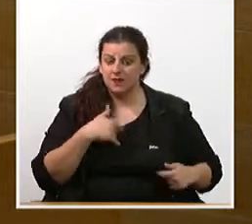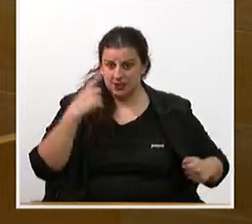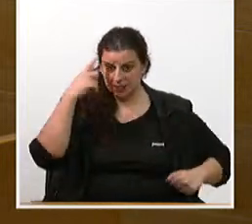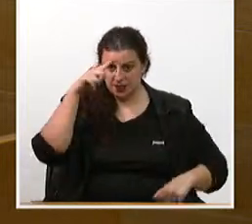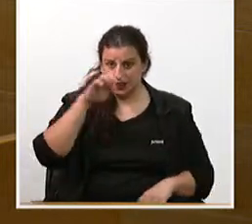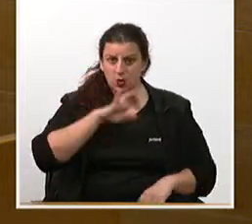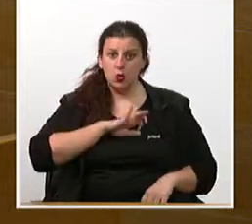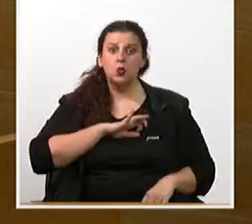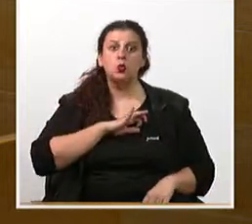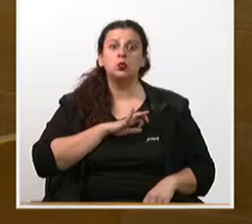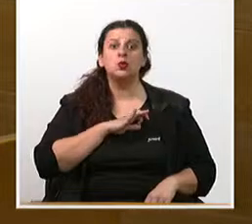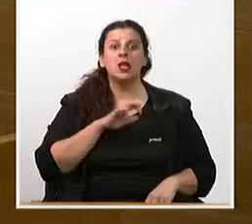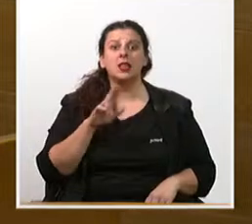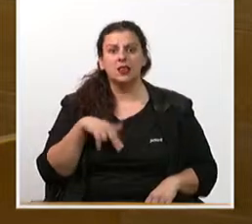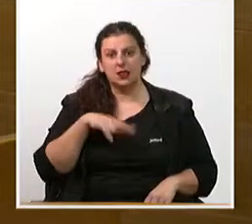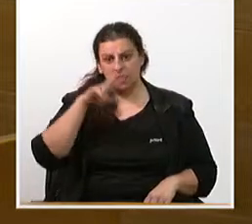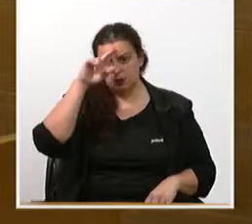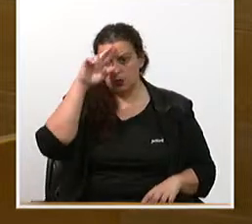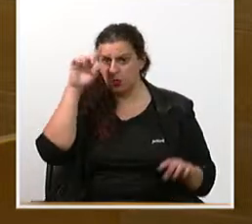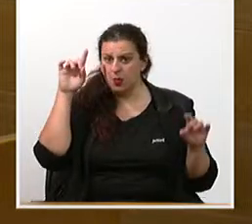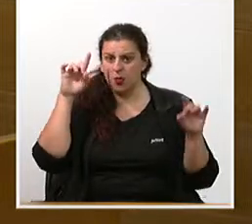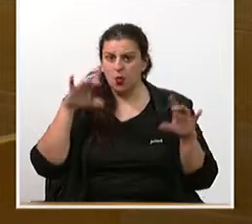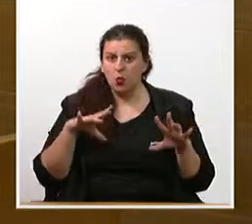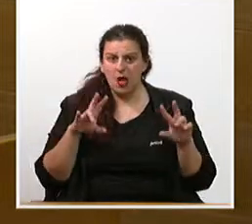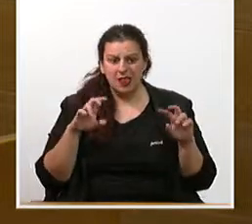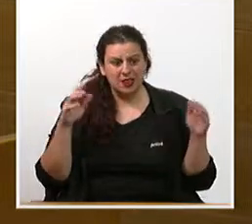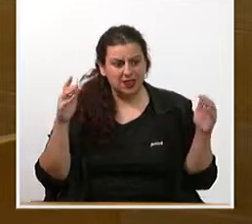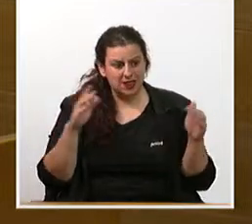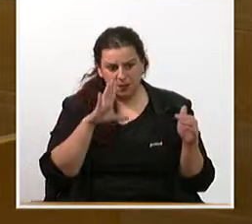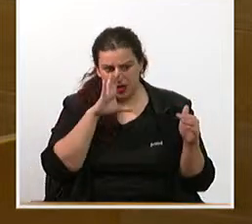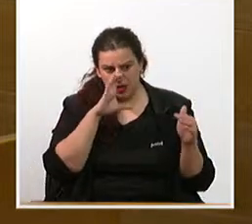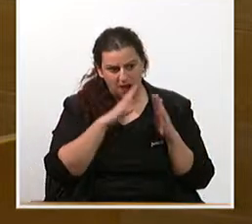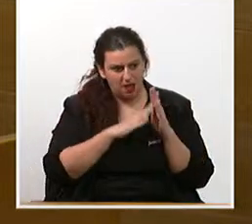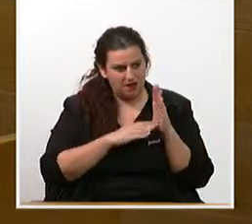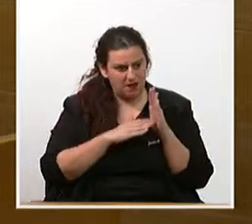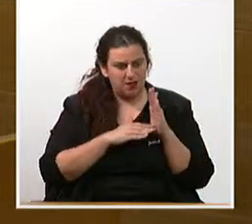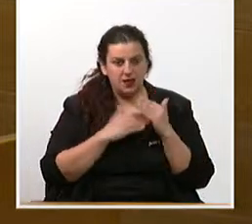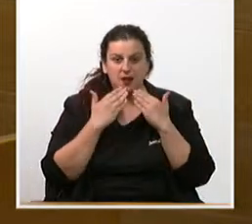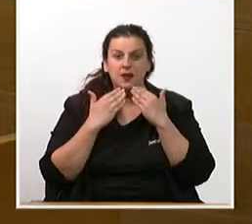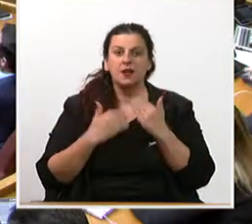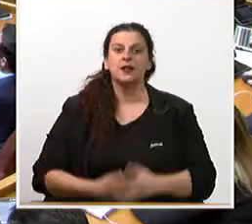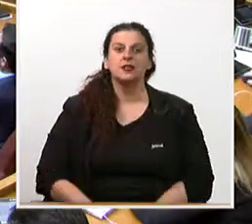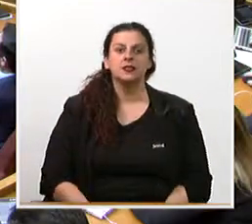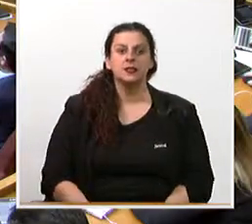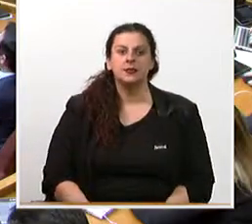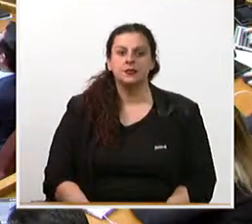que ual de preocup esta Muchas